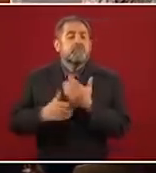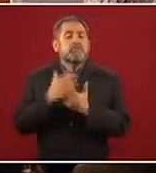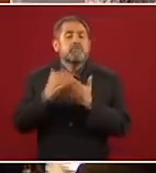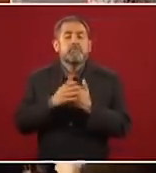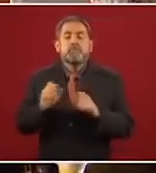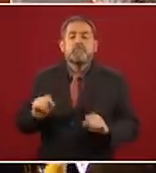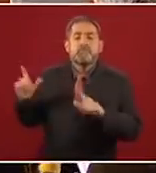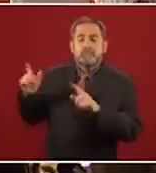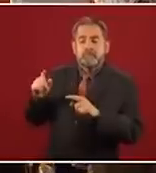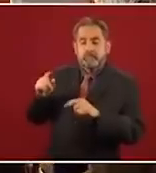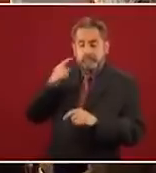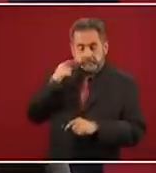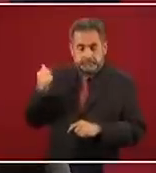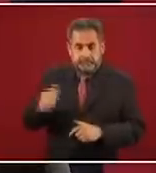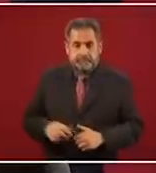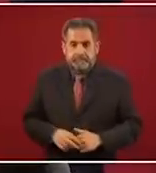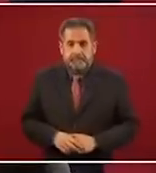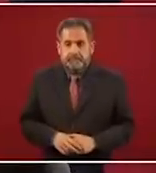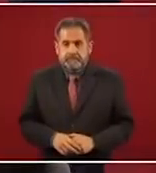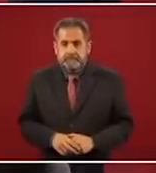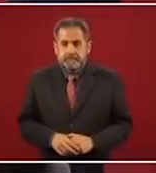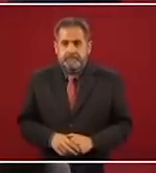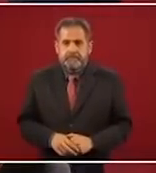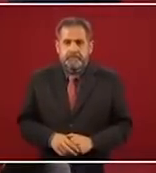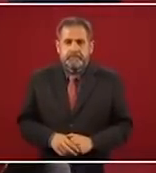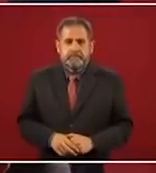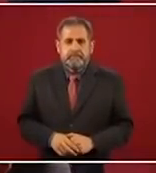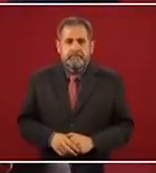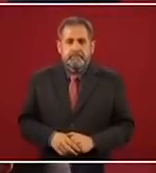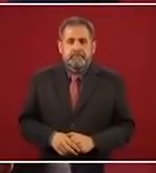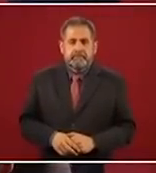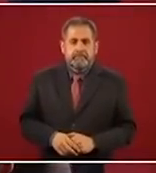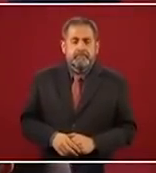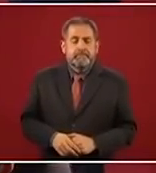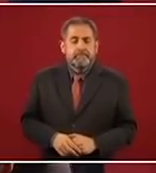mañana, de las últimas.